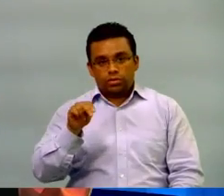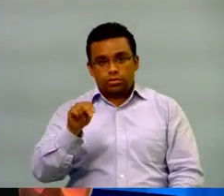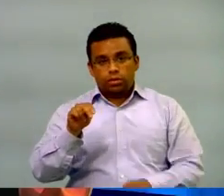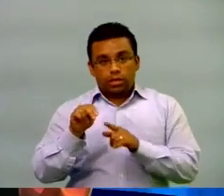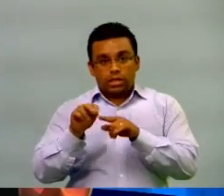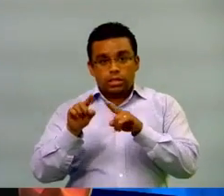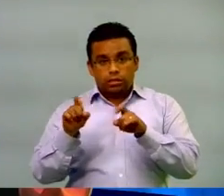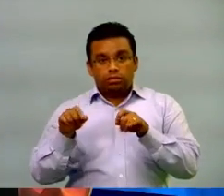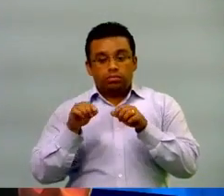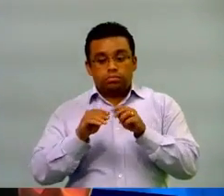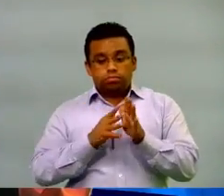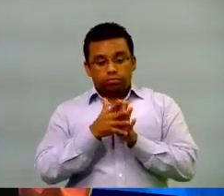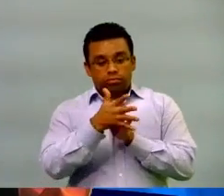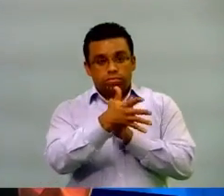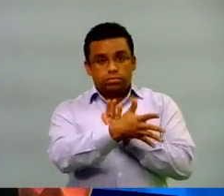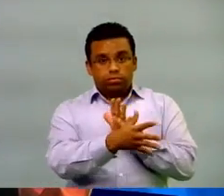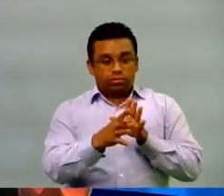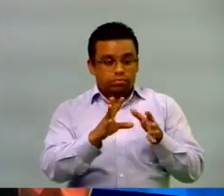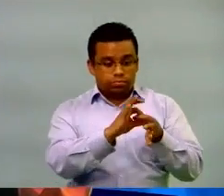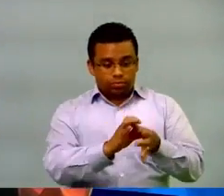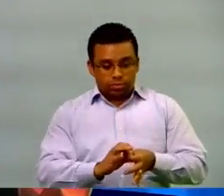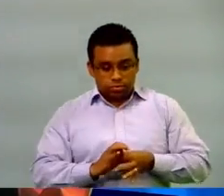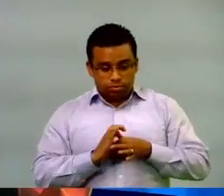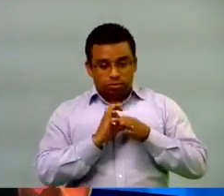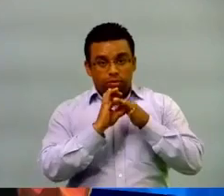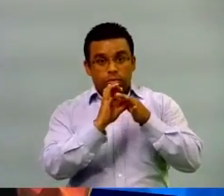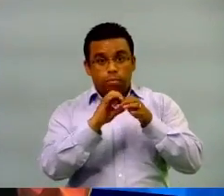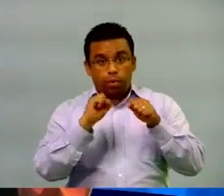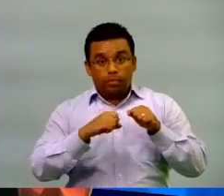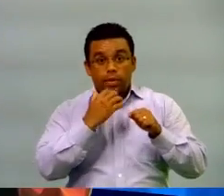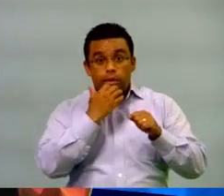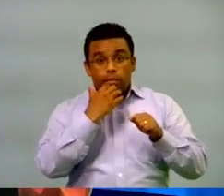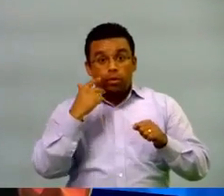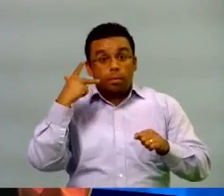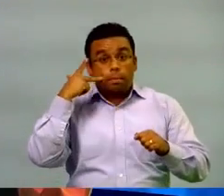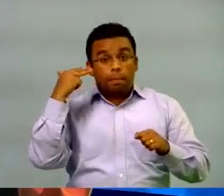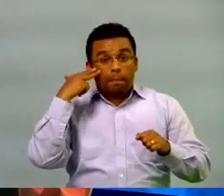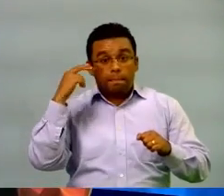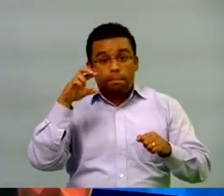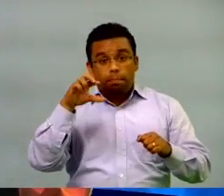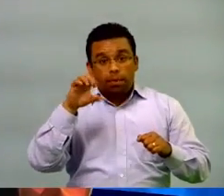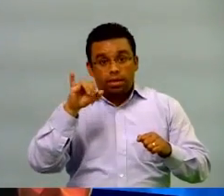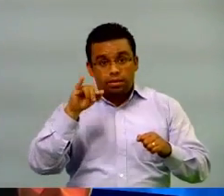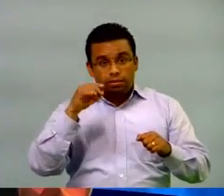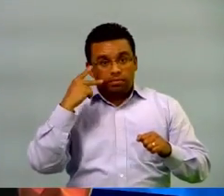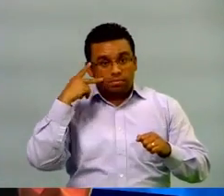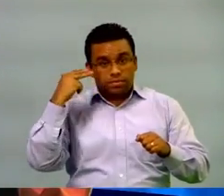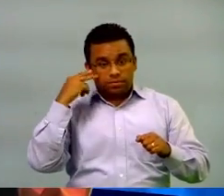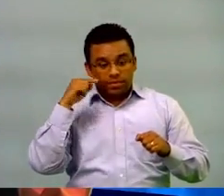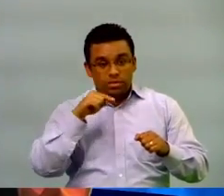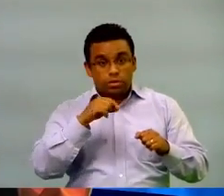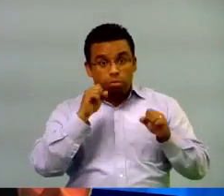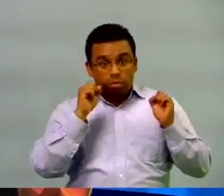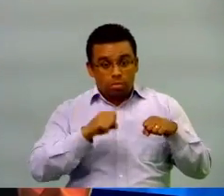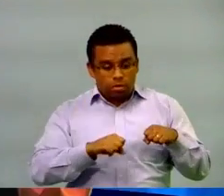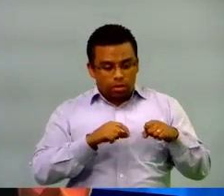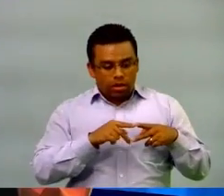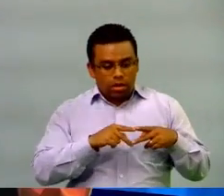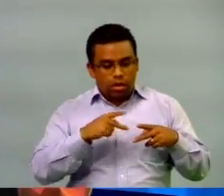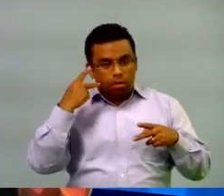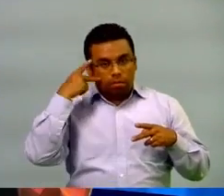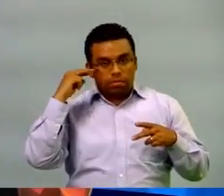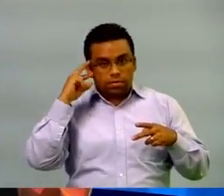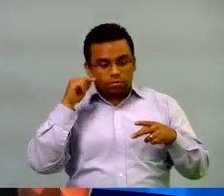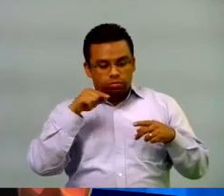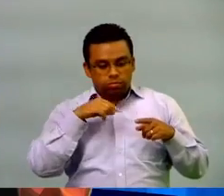PI, de ir metiendo en nuestras clases para que el niño a través de ciertos juegos, de ciertos desafíos, sin necesidad pues de, como